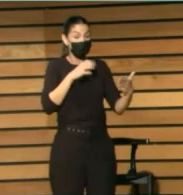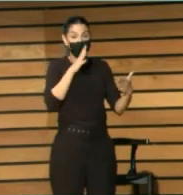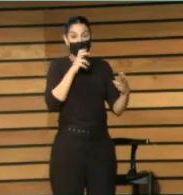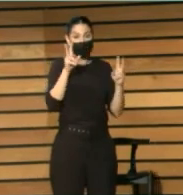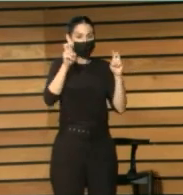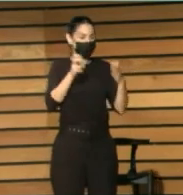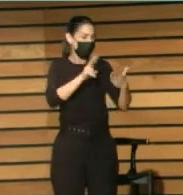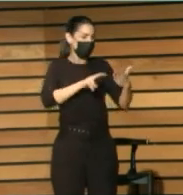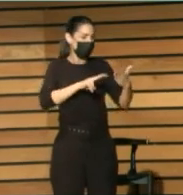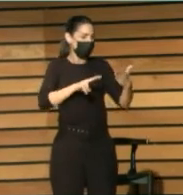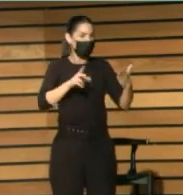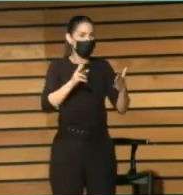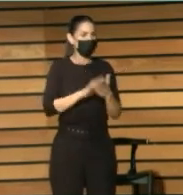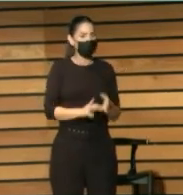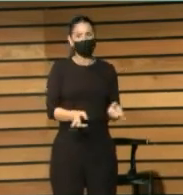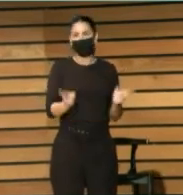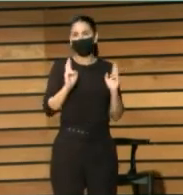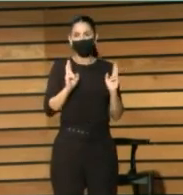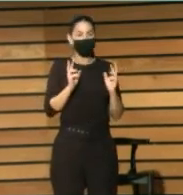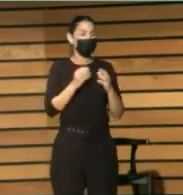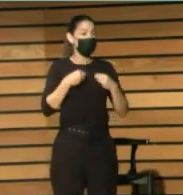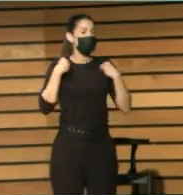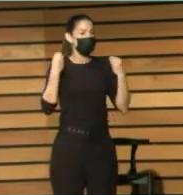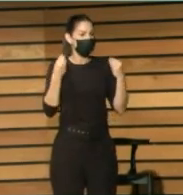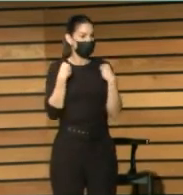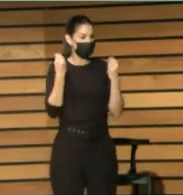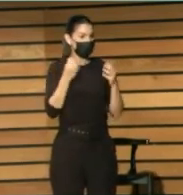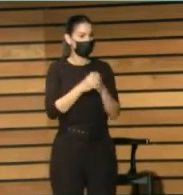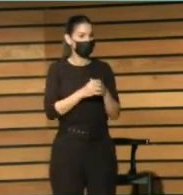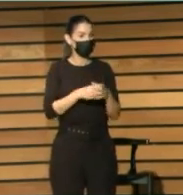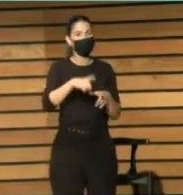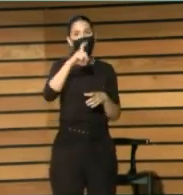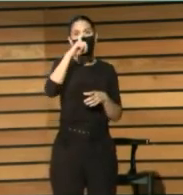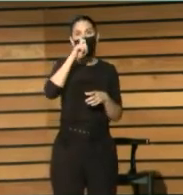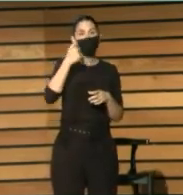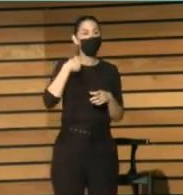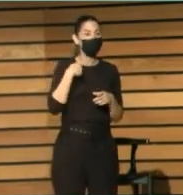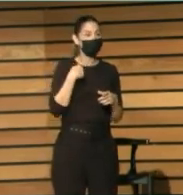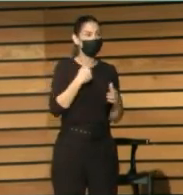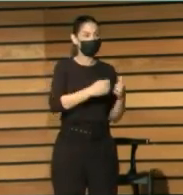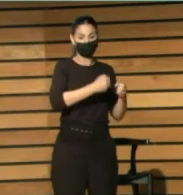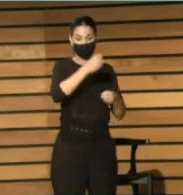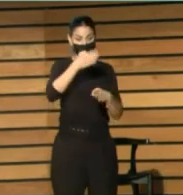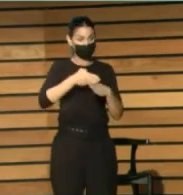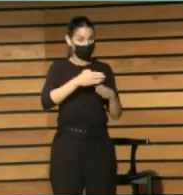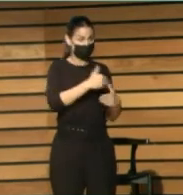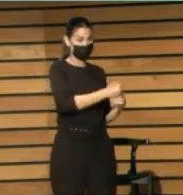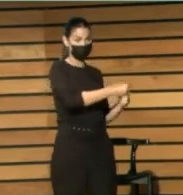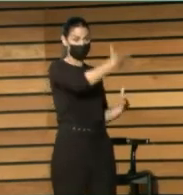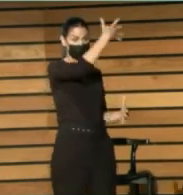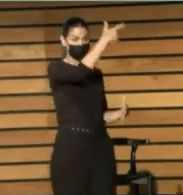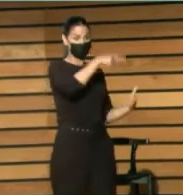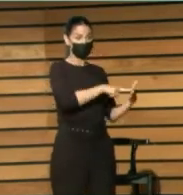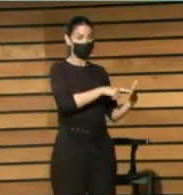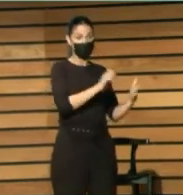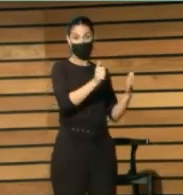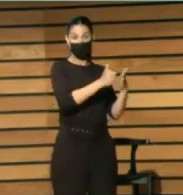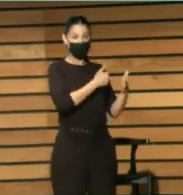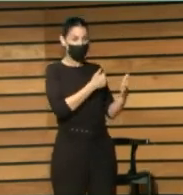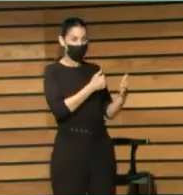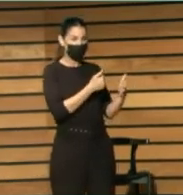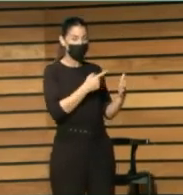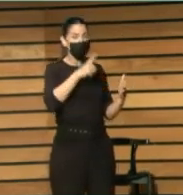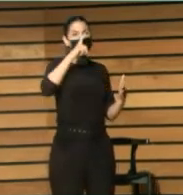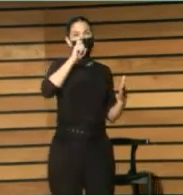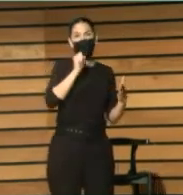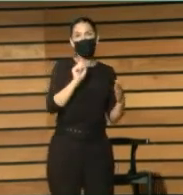estuviera despertando ante la estantería vacía y estuviera depositando uno a uno aquellos primeros libros